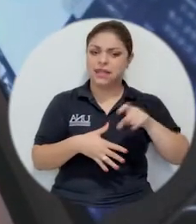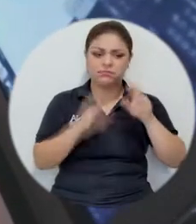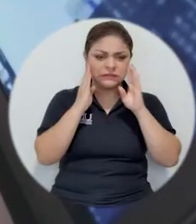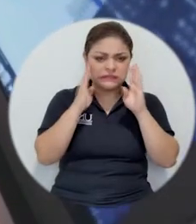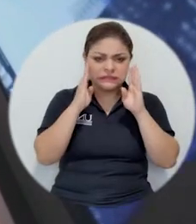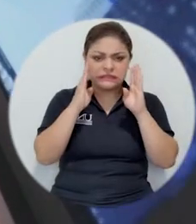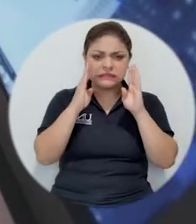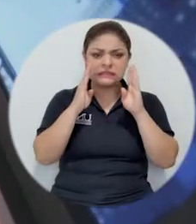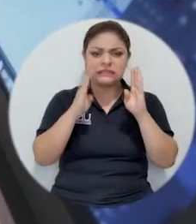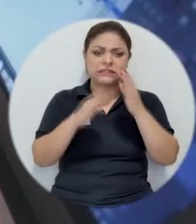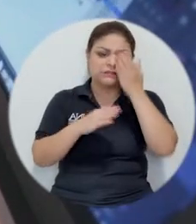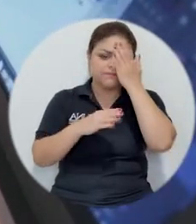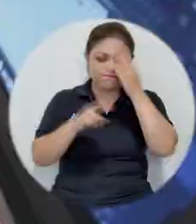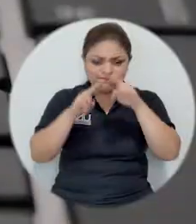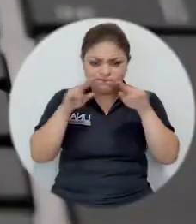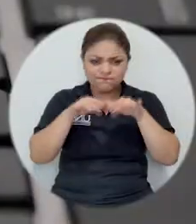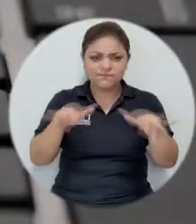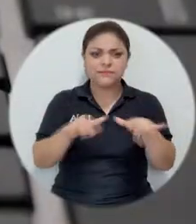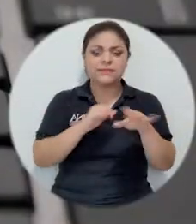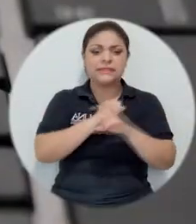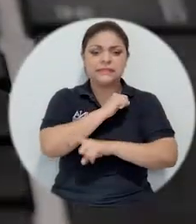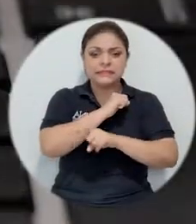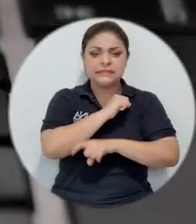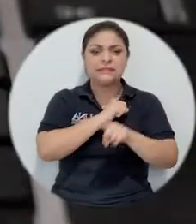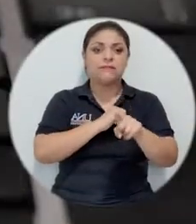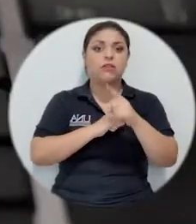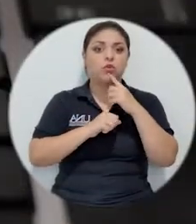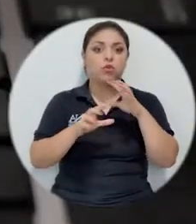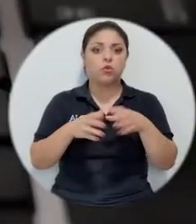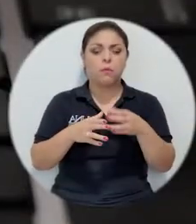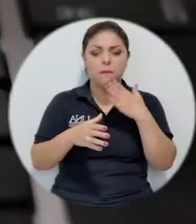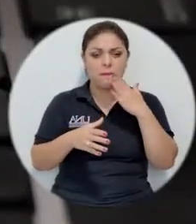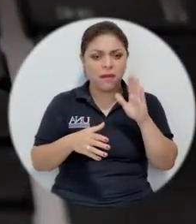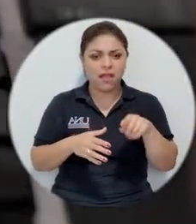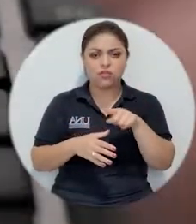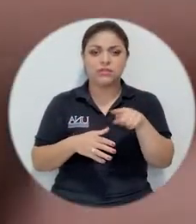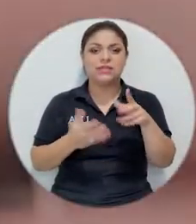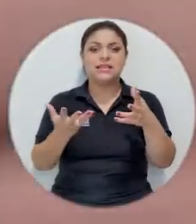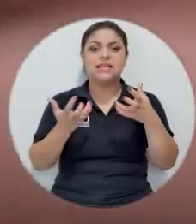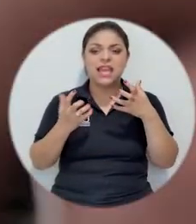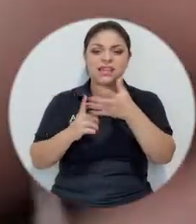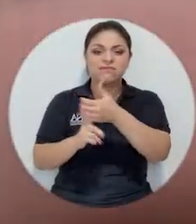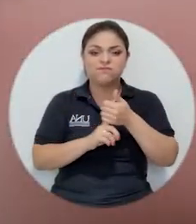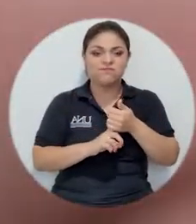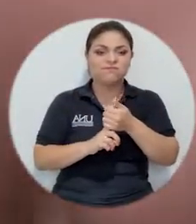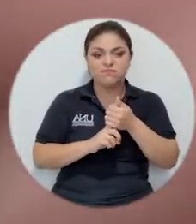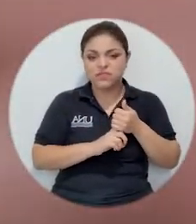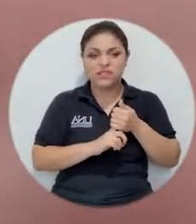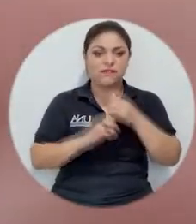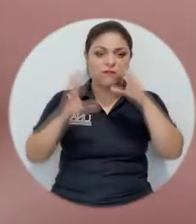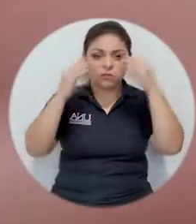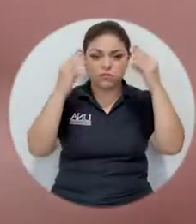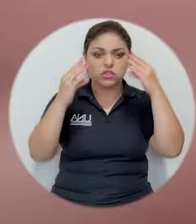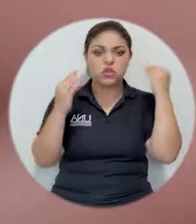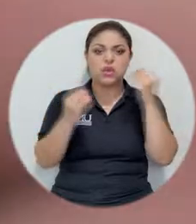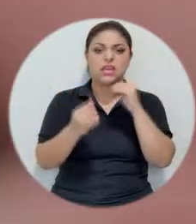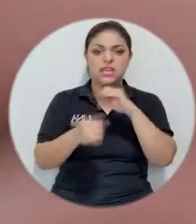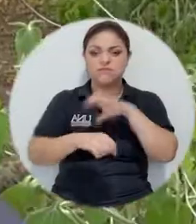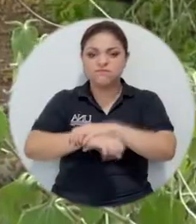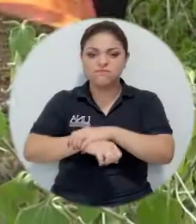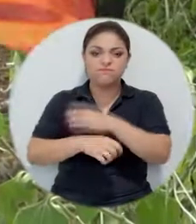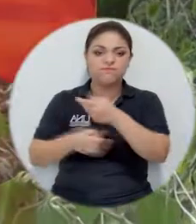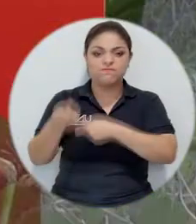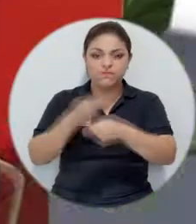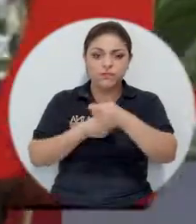estar muy pendientes de los ciberterroristas, de los ciberdelincuentes y este grupo de criminales que quieren apoderarse de información y coaccionar a las instituciones del